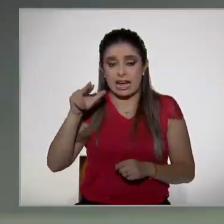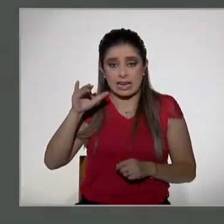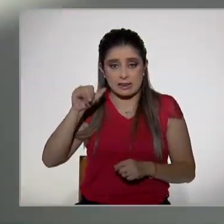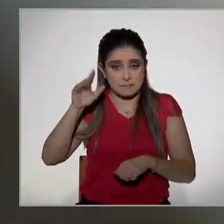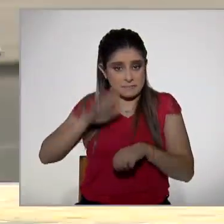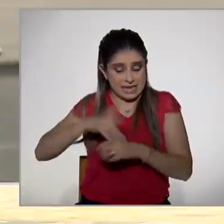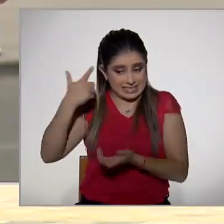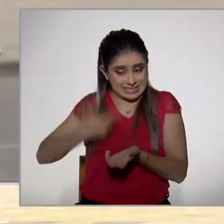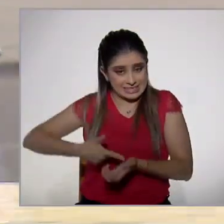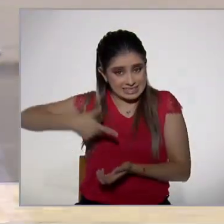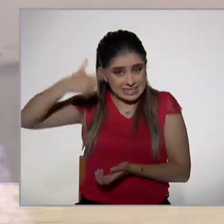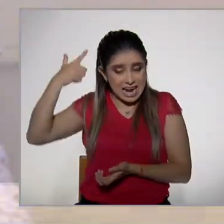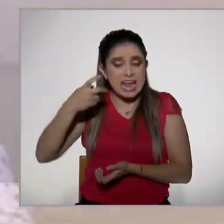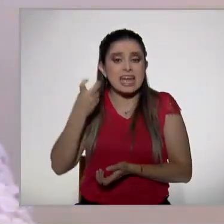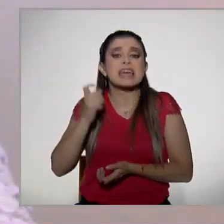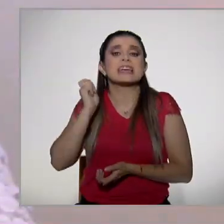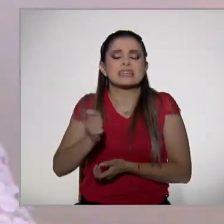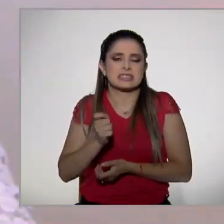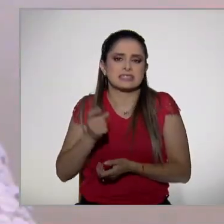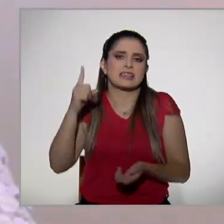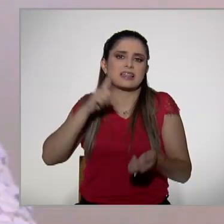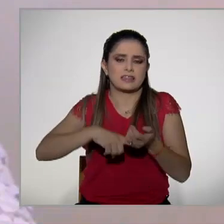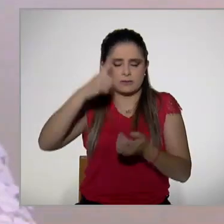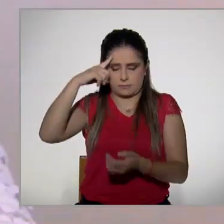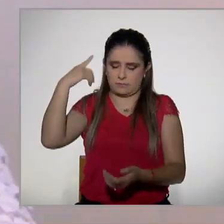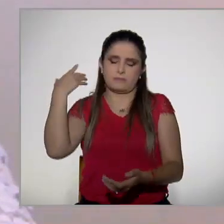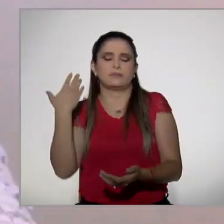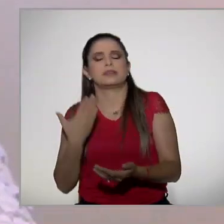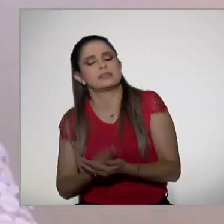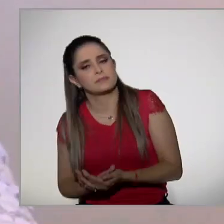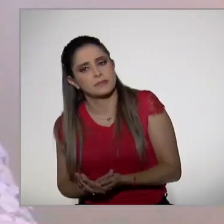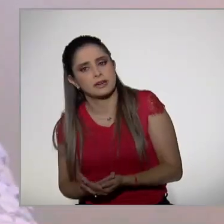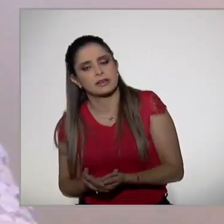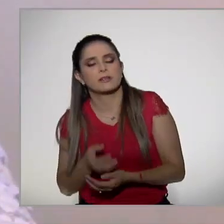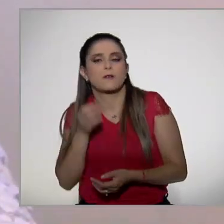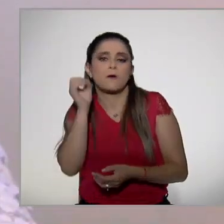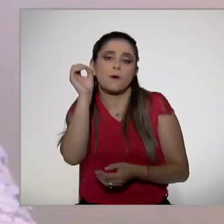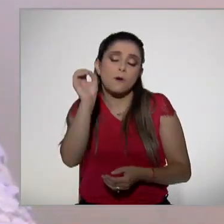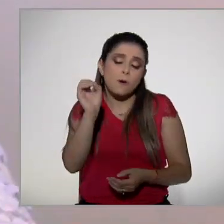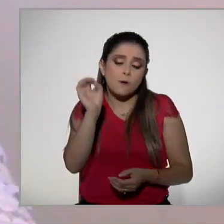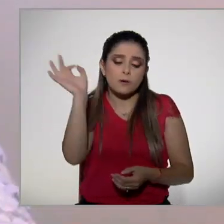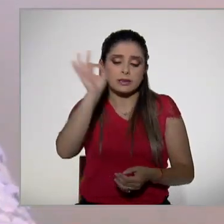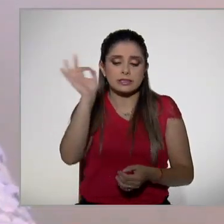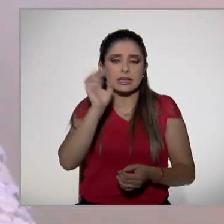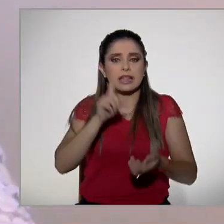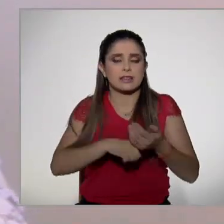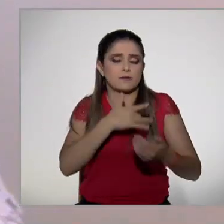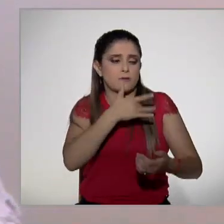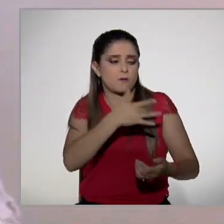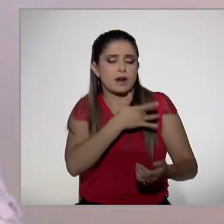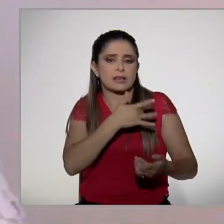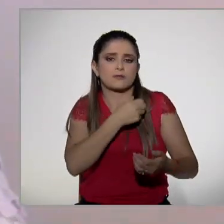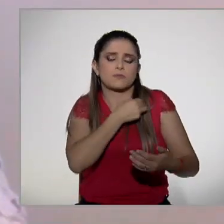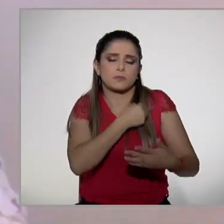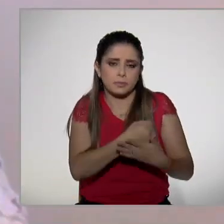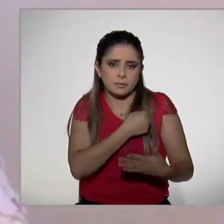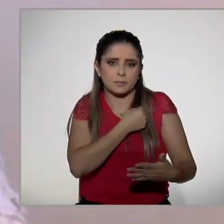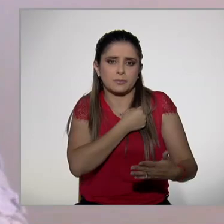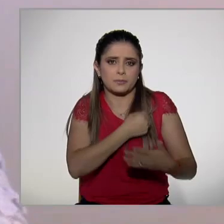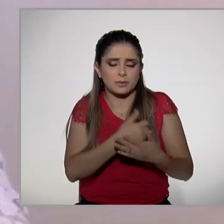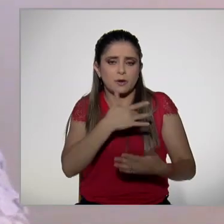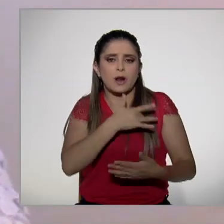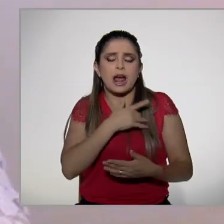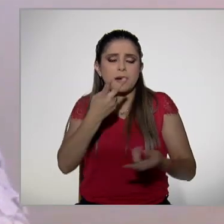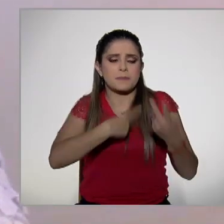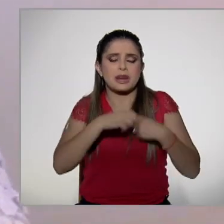generalmente se acompaña de pérdida de la conciencia desmayos o datos de insuficiencia cardíaca como presencia de soplos en